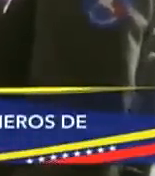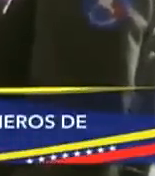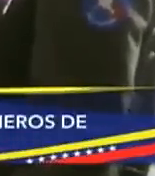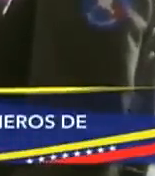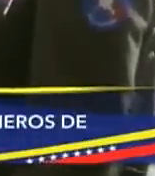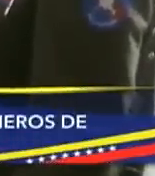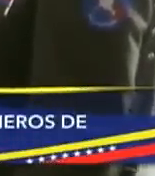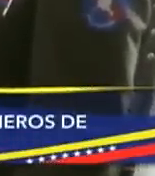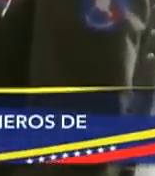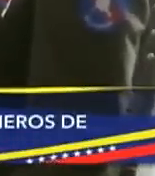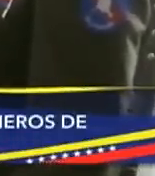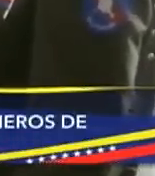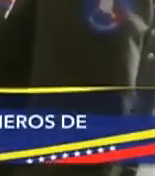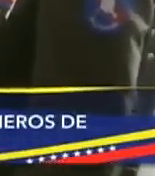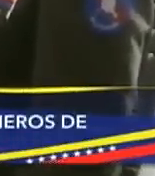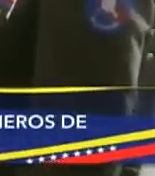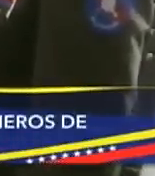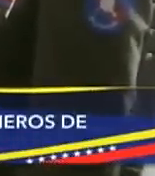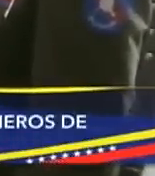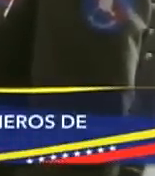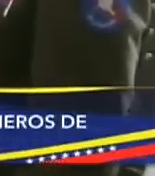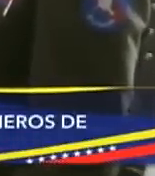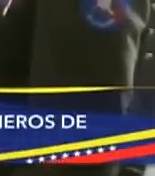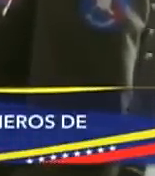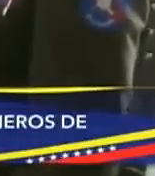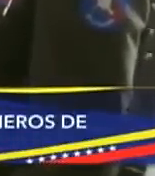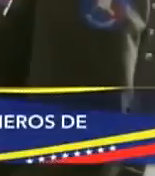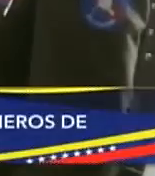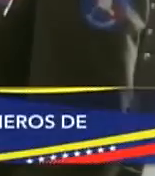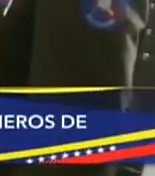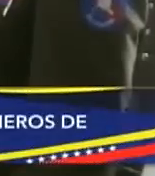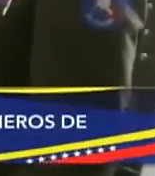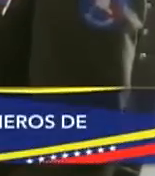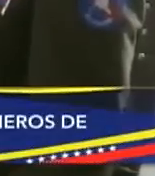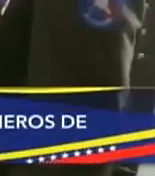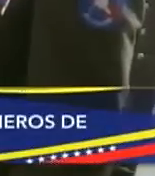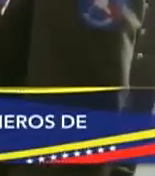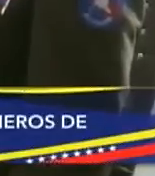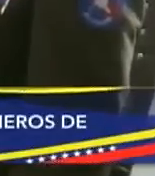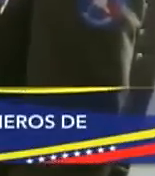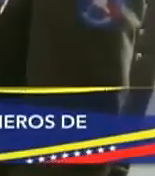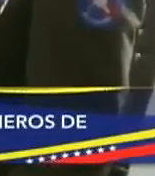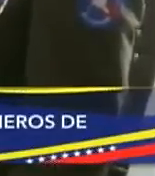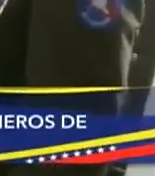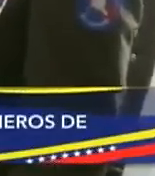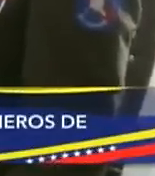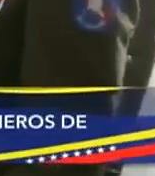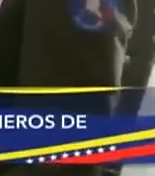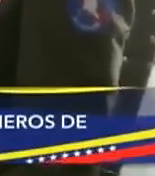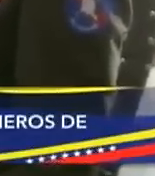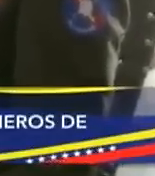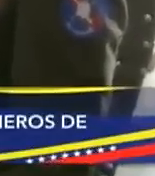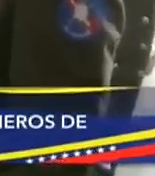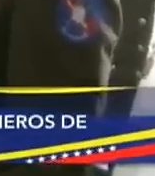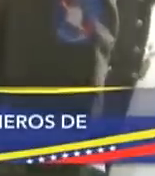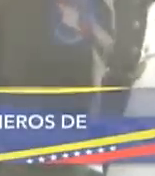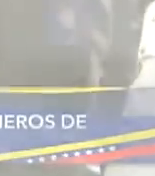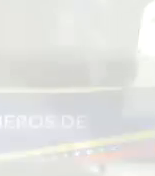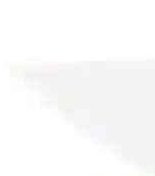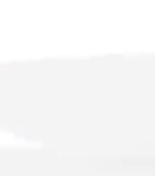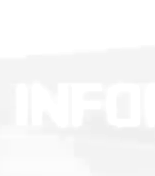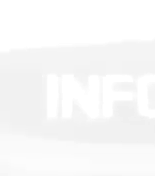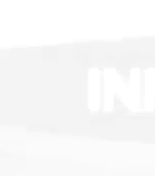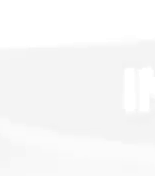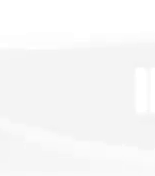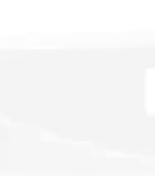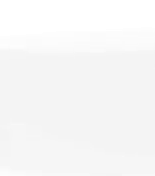2013, precisamente para estos ascensos importantes a los que ha hecho referencia el presidente constitucional Nicolás